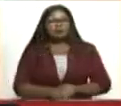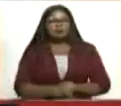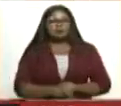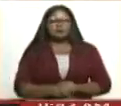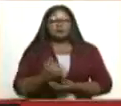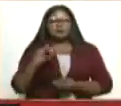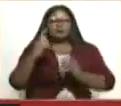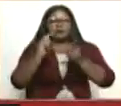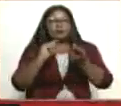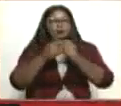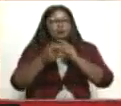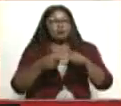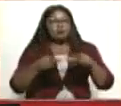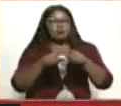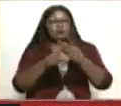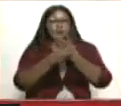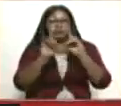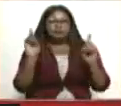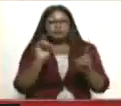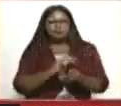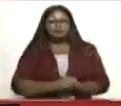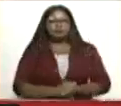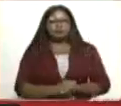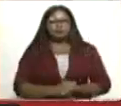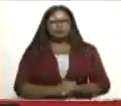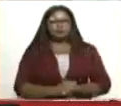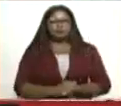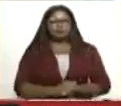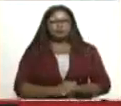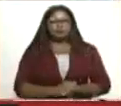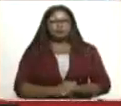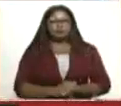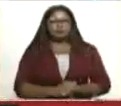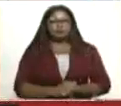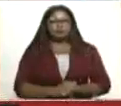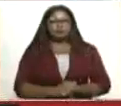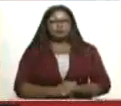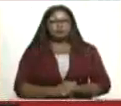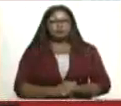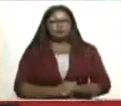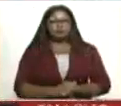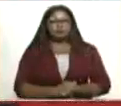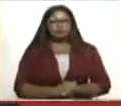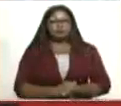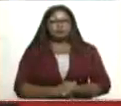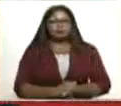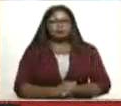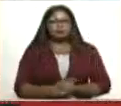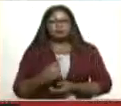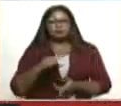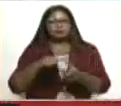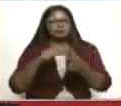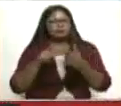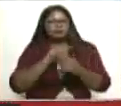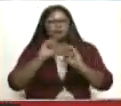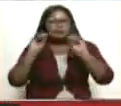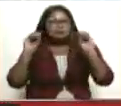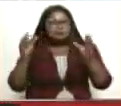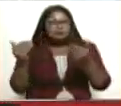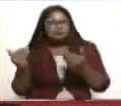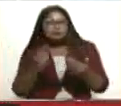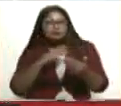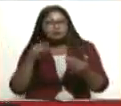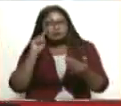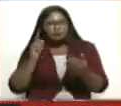cambios hacia una democratización. Eso es algo muy simple. Entonces, nuestro llamado es